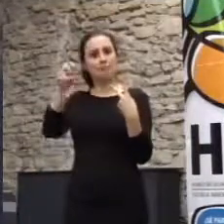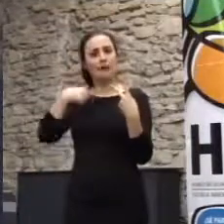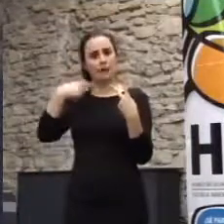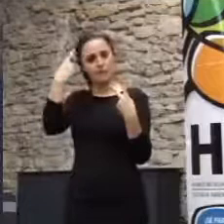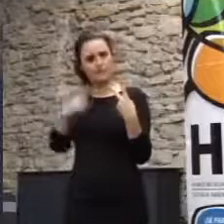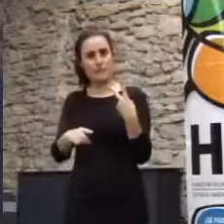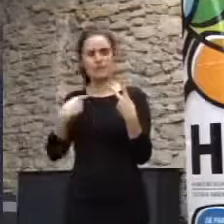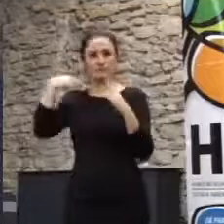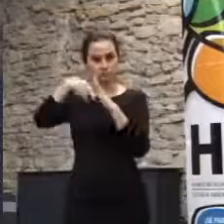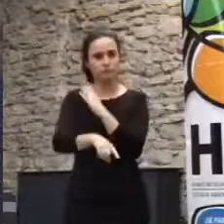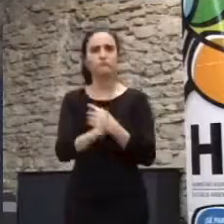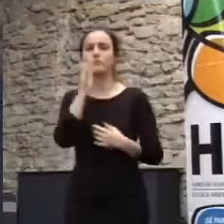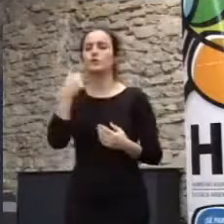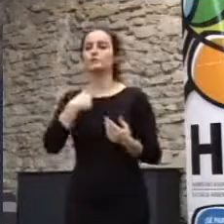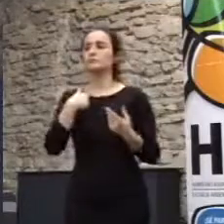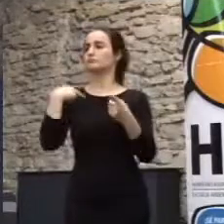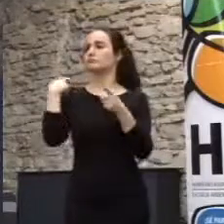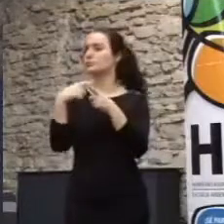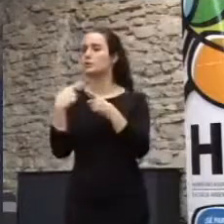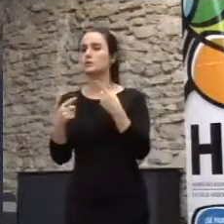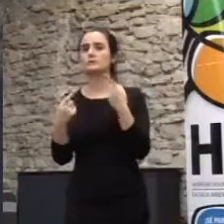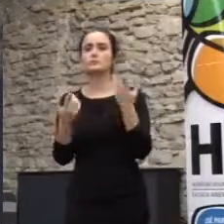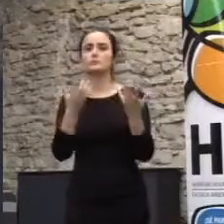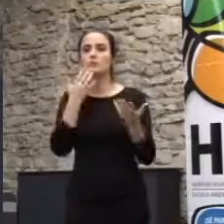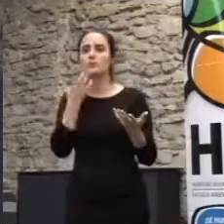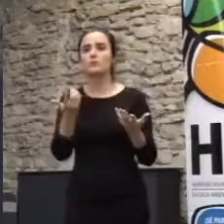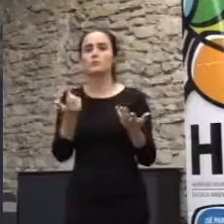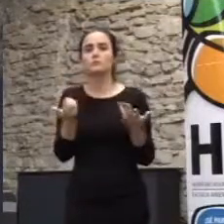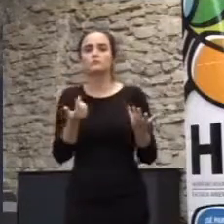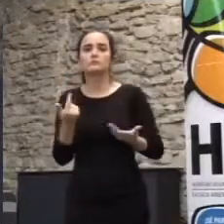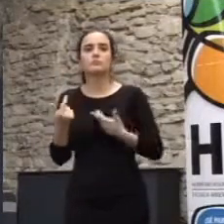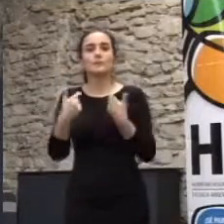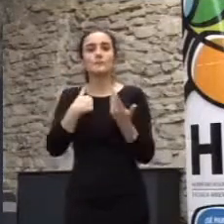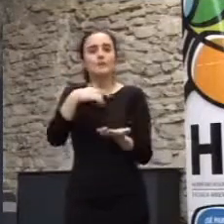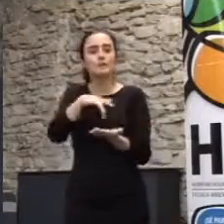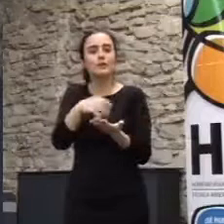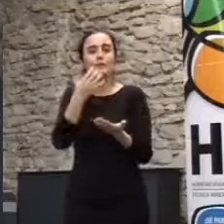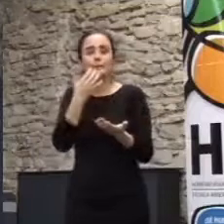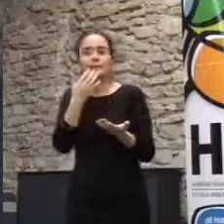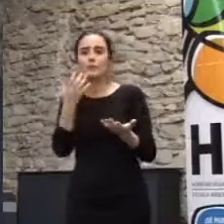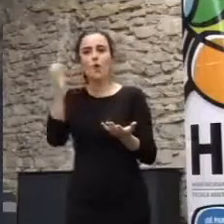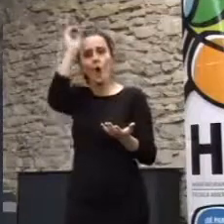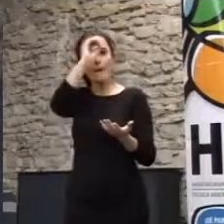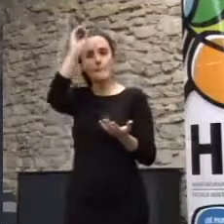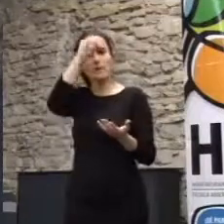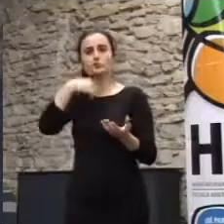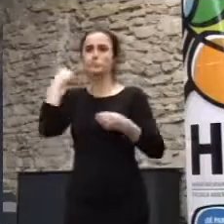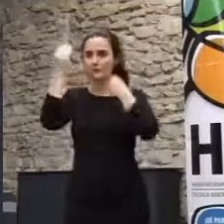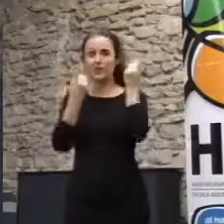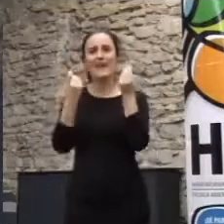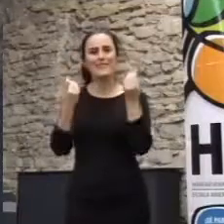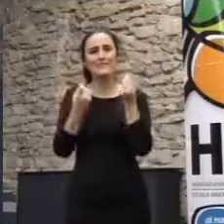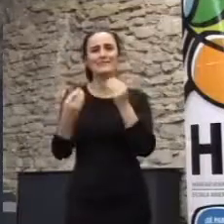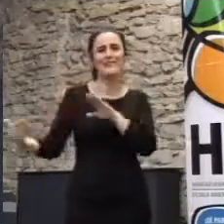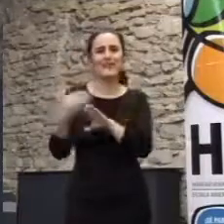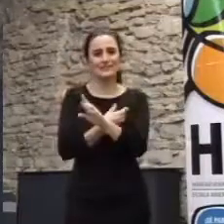porque no me gusta hablar de cuestiones. Para mí, a la hora de tener opinión, es muy importante tener mucha